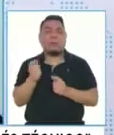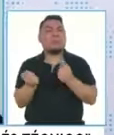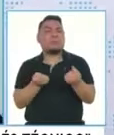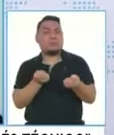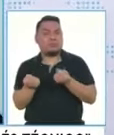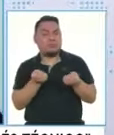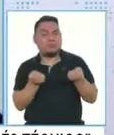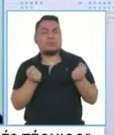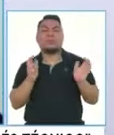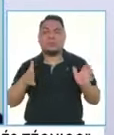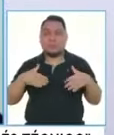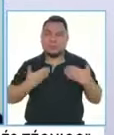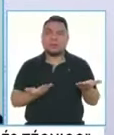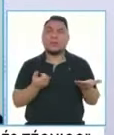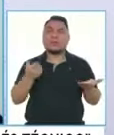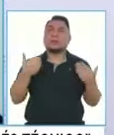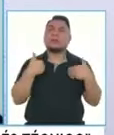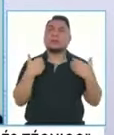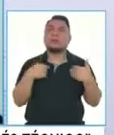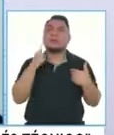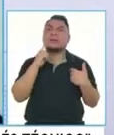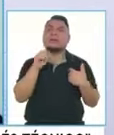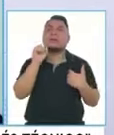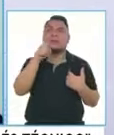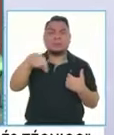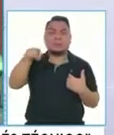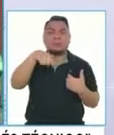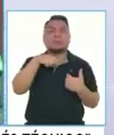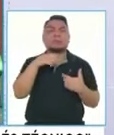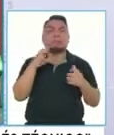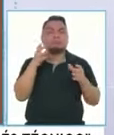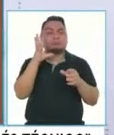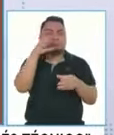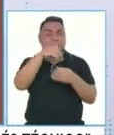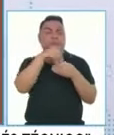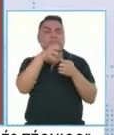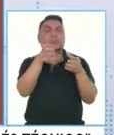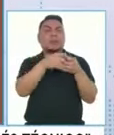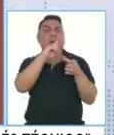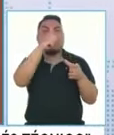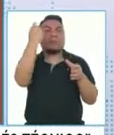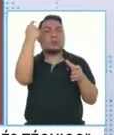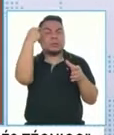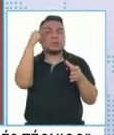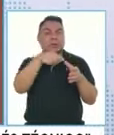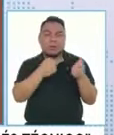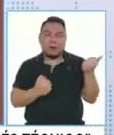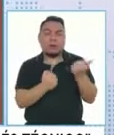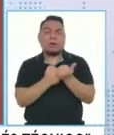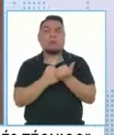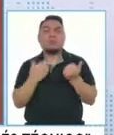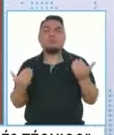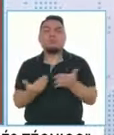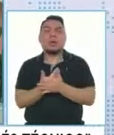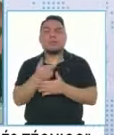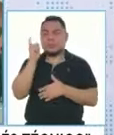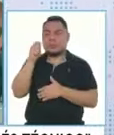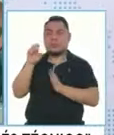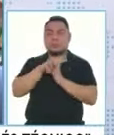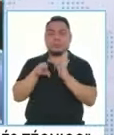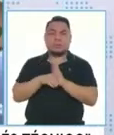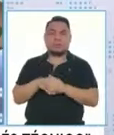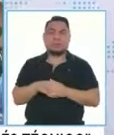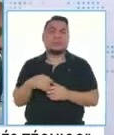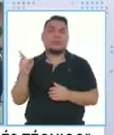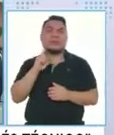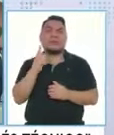moderado, que pueda tener un talante político que aporte al nuevo tribunal en lugar de